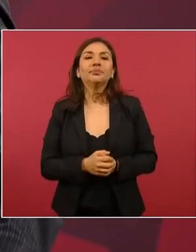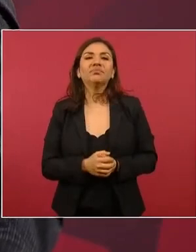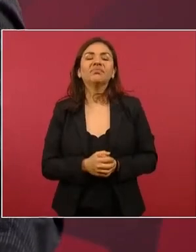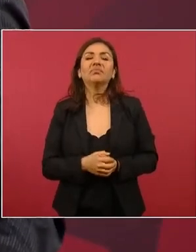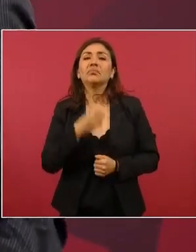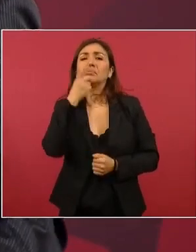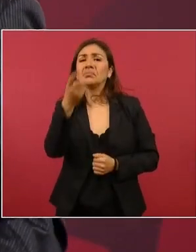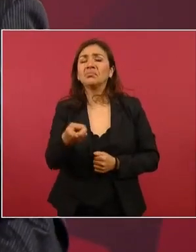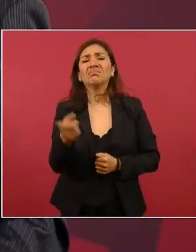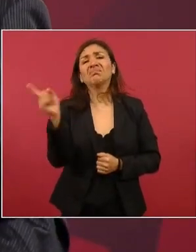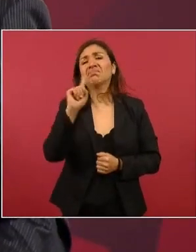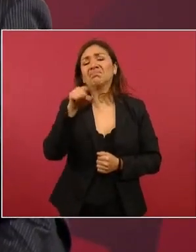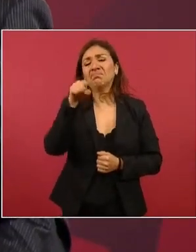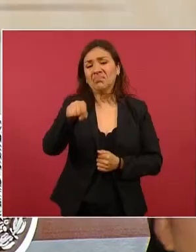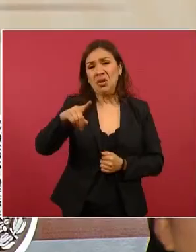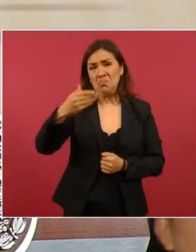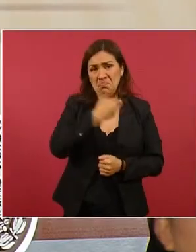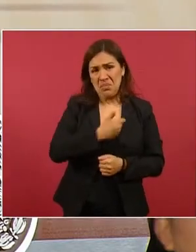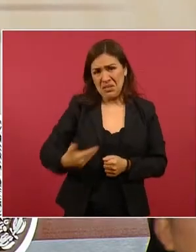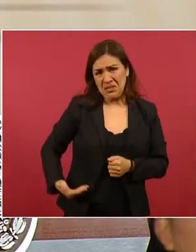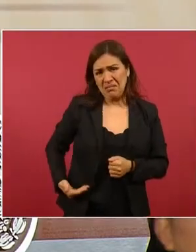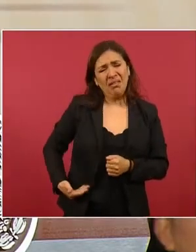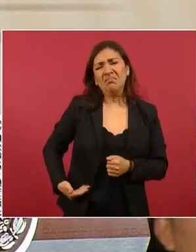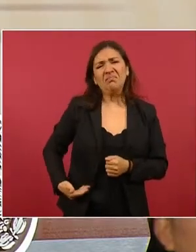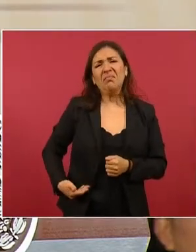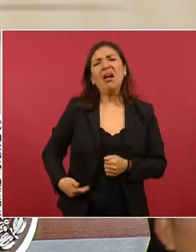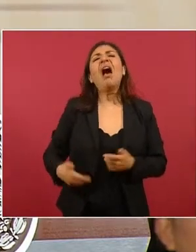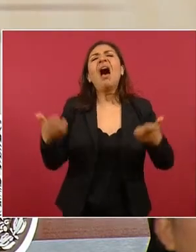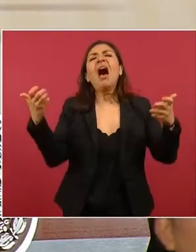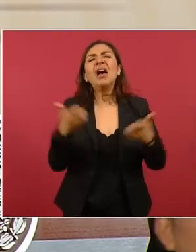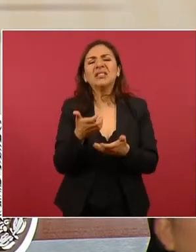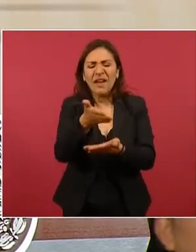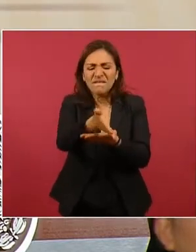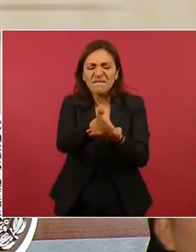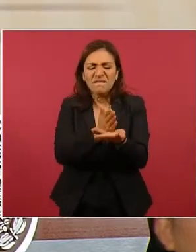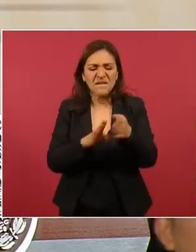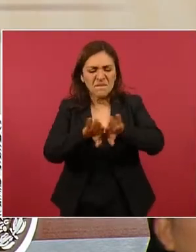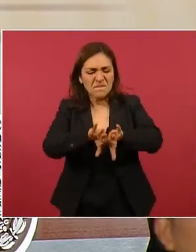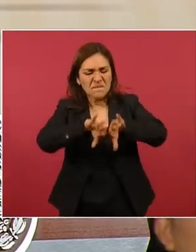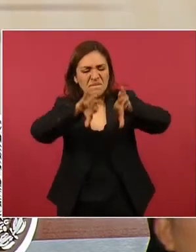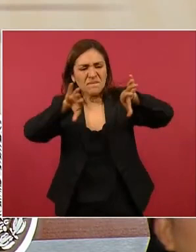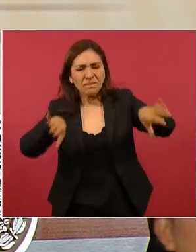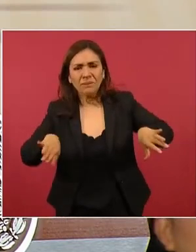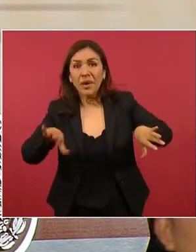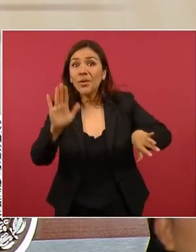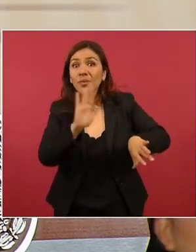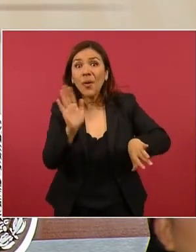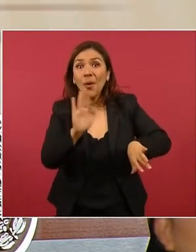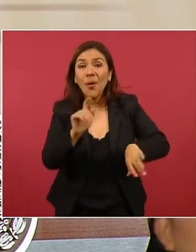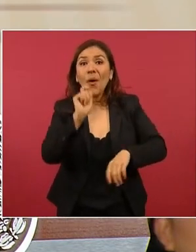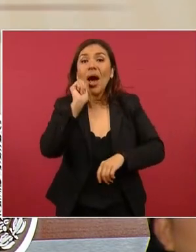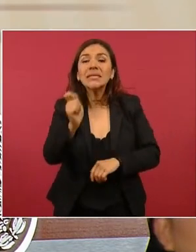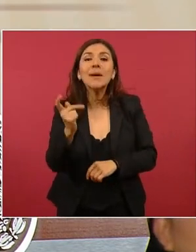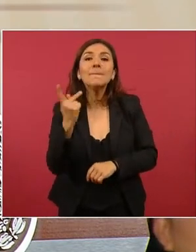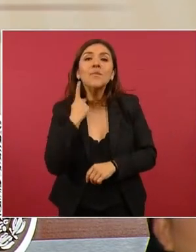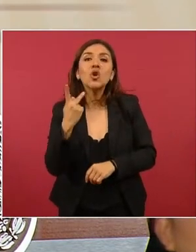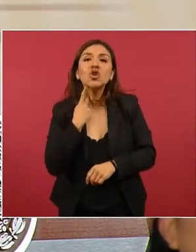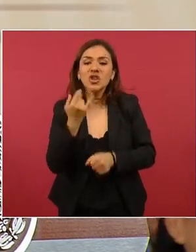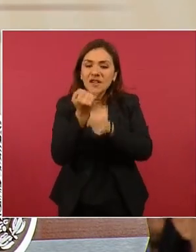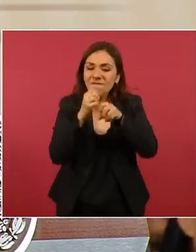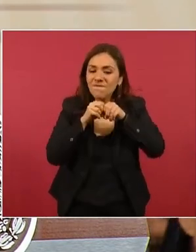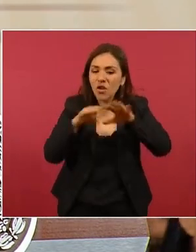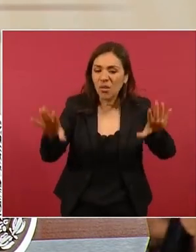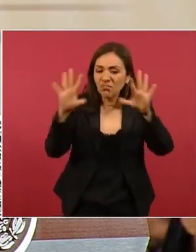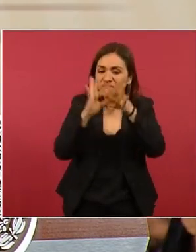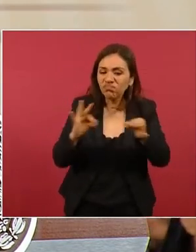polariza el presidente. No, se politiza, se informa, se orienta,